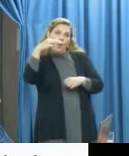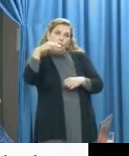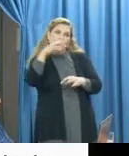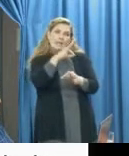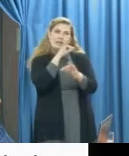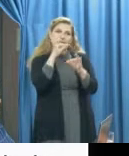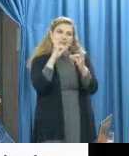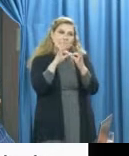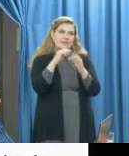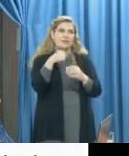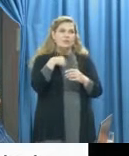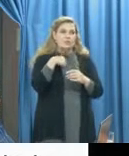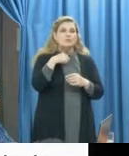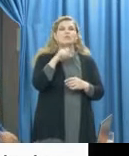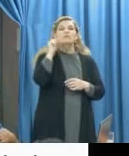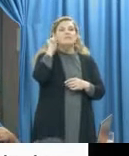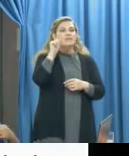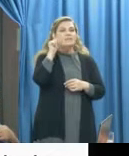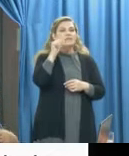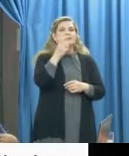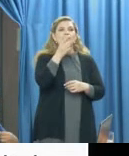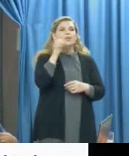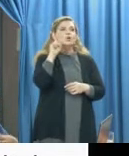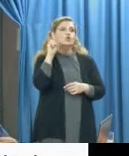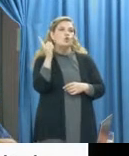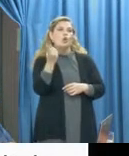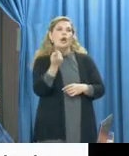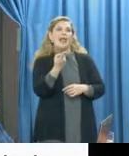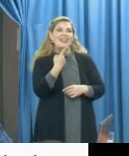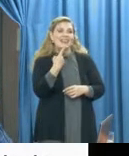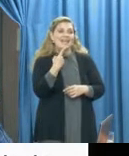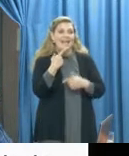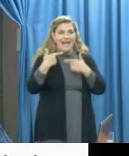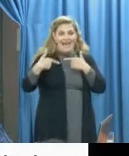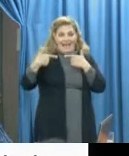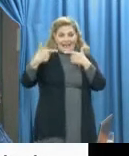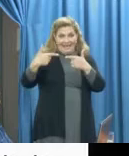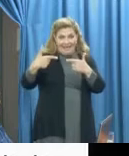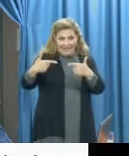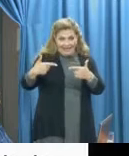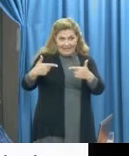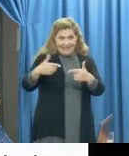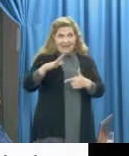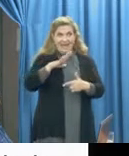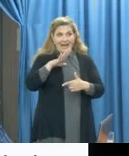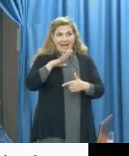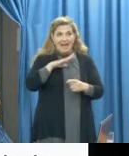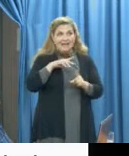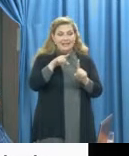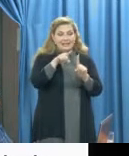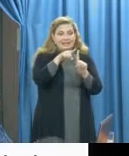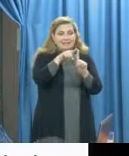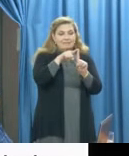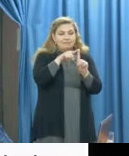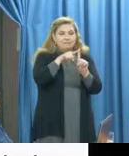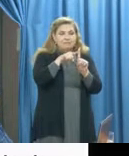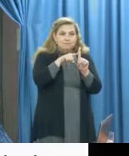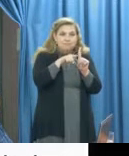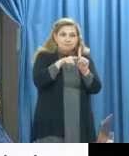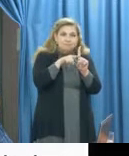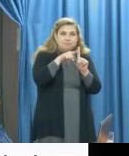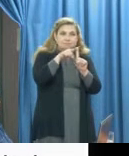Yo generalmente uso sordera, aunque en genética hay pérdidas auditivas leves, moderadas, que